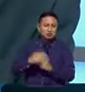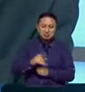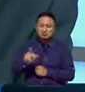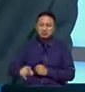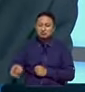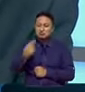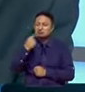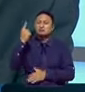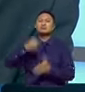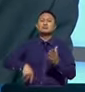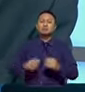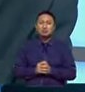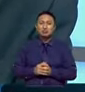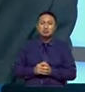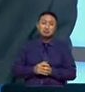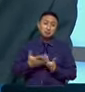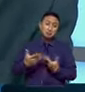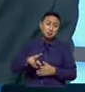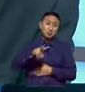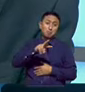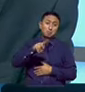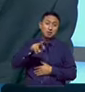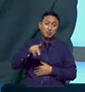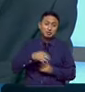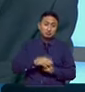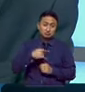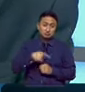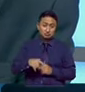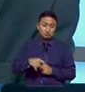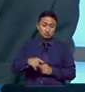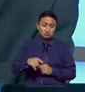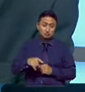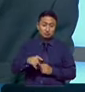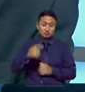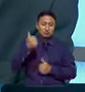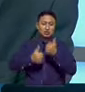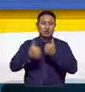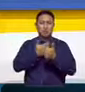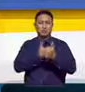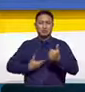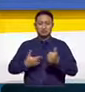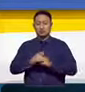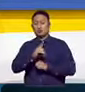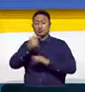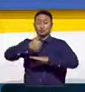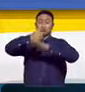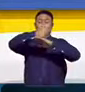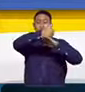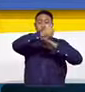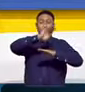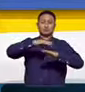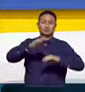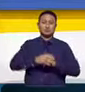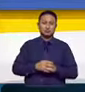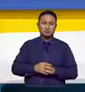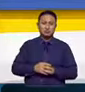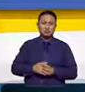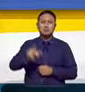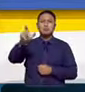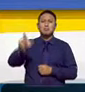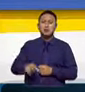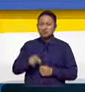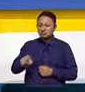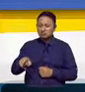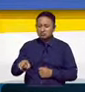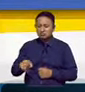gente? Porque a veces miramos la superestructura, ¿no? Los candidatos presidenciales, las cabezas de listas nacionales, la gente en la calle,